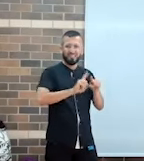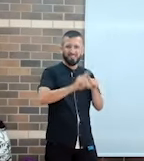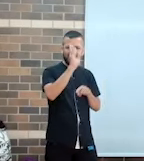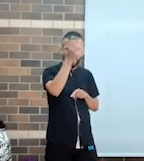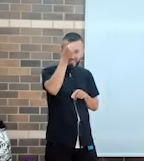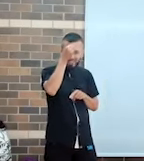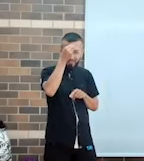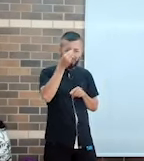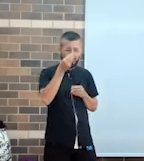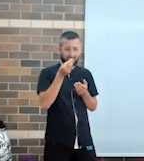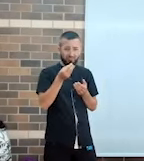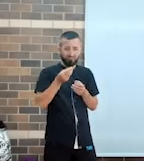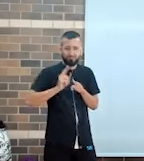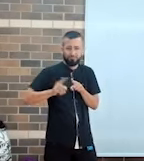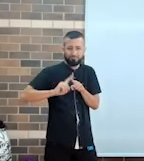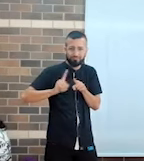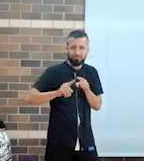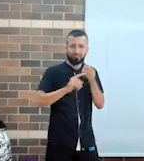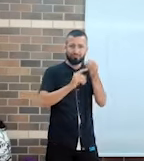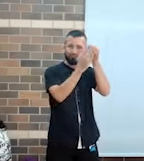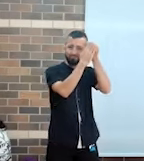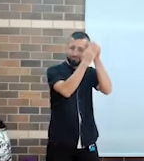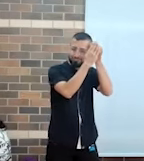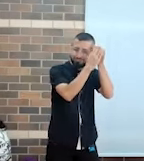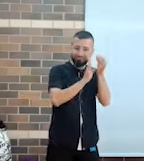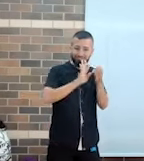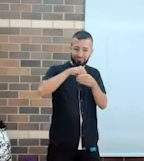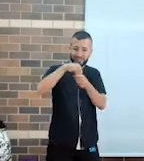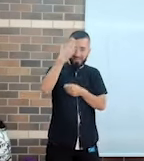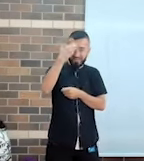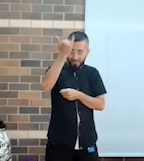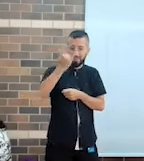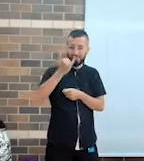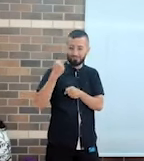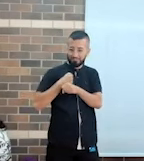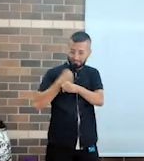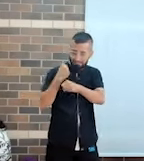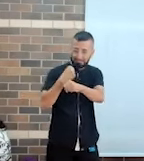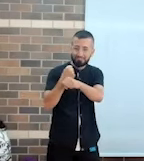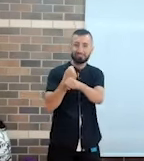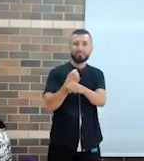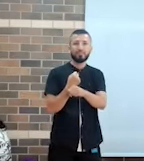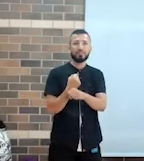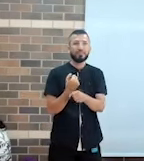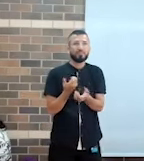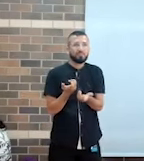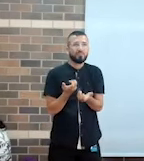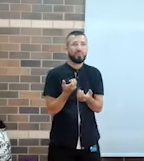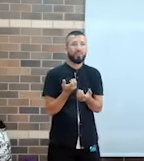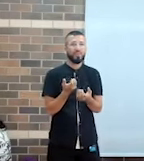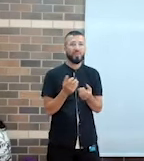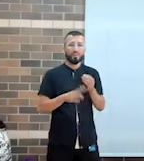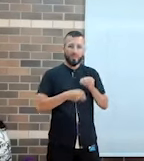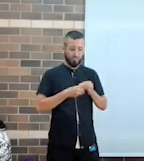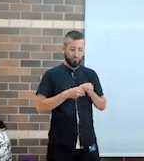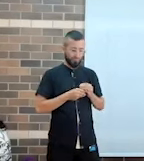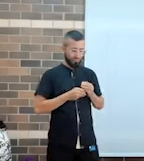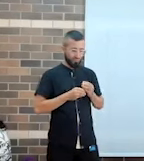también, paralelo hay que hacer un trabajo interno, ¿sí? De sanar en las